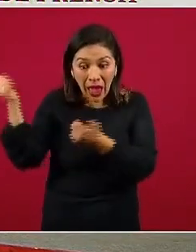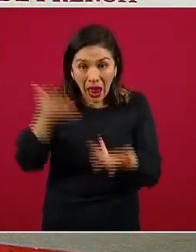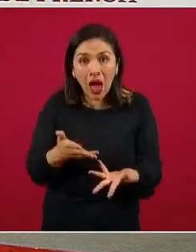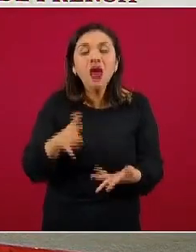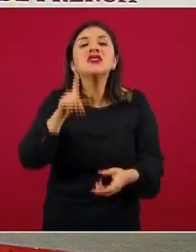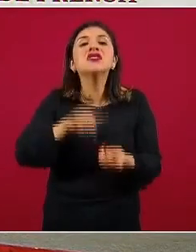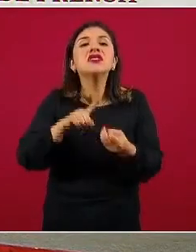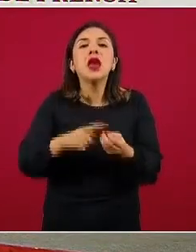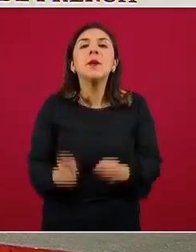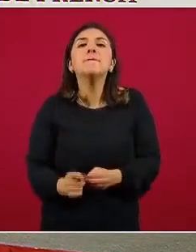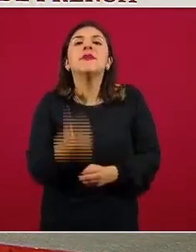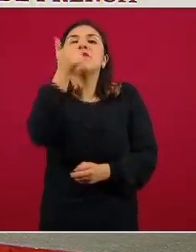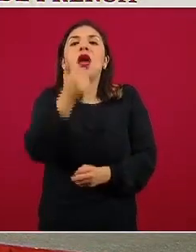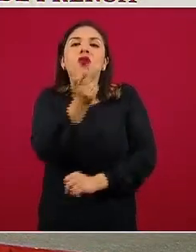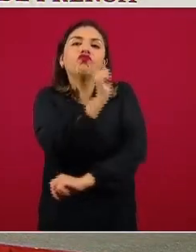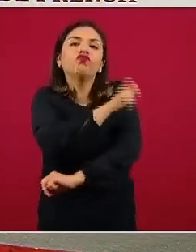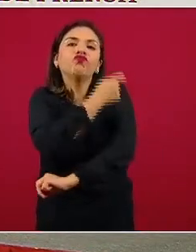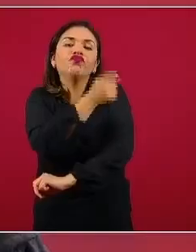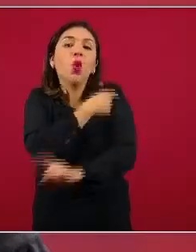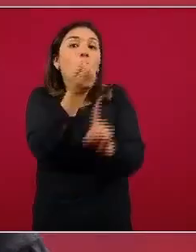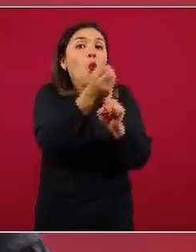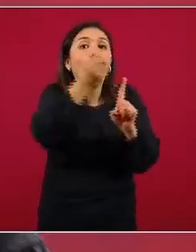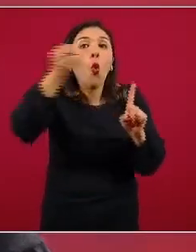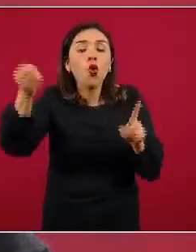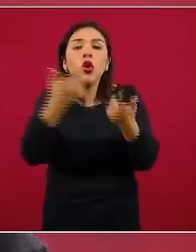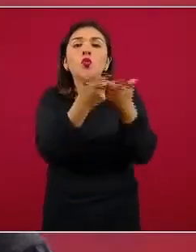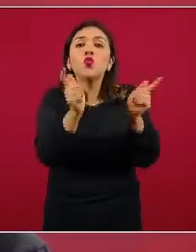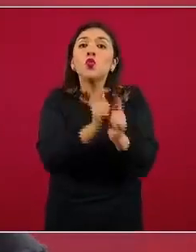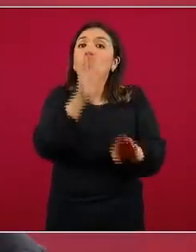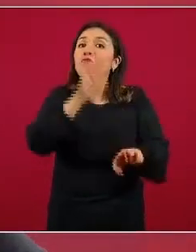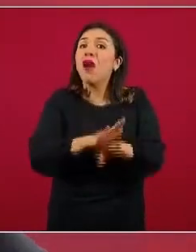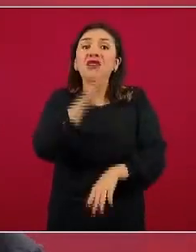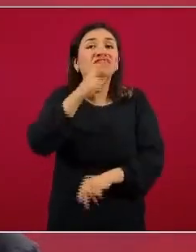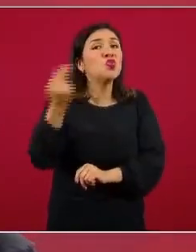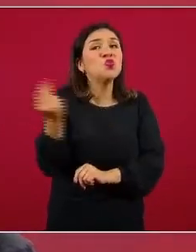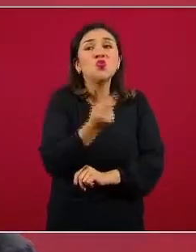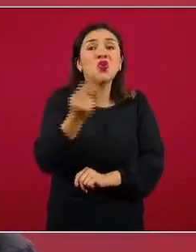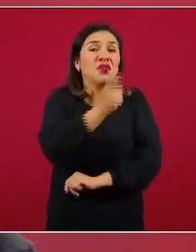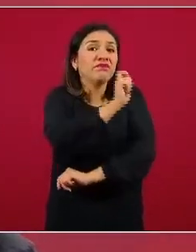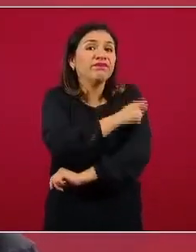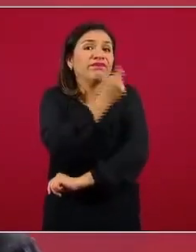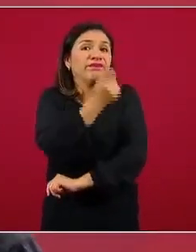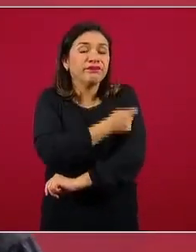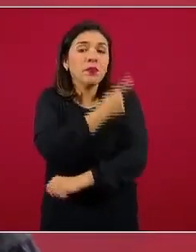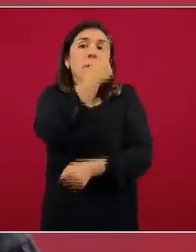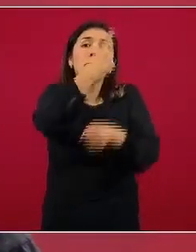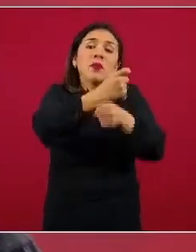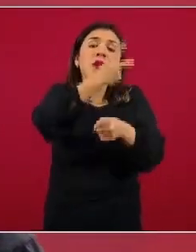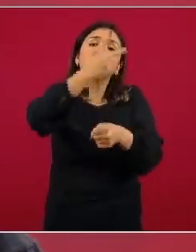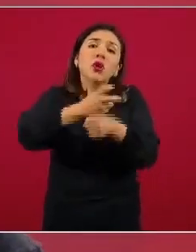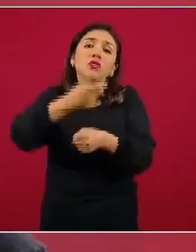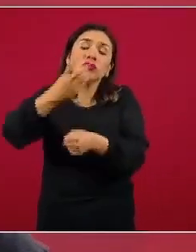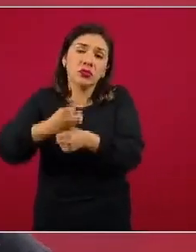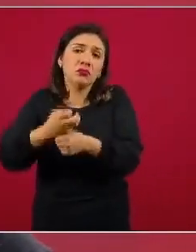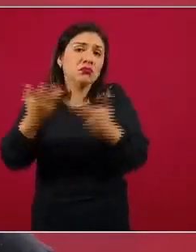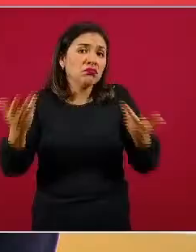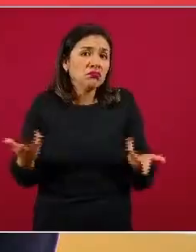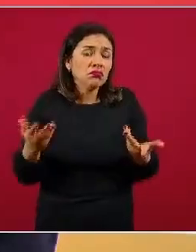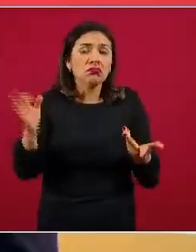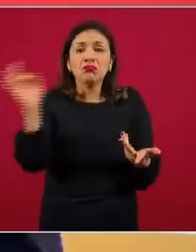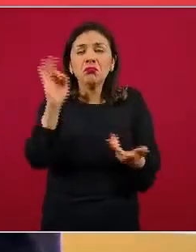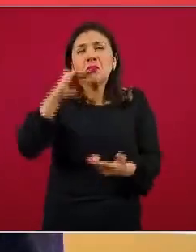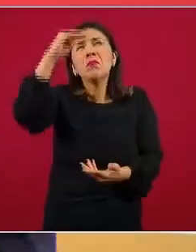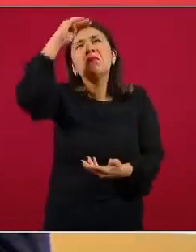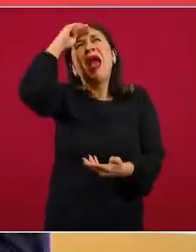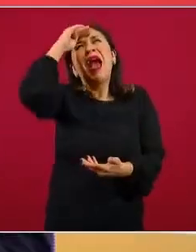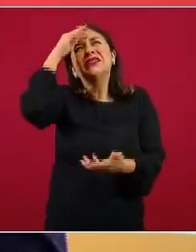momento llegando al país, cuáles son los grupos que deben de iniciar primeramente a recibir esas dosis, más allá de que en la